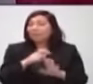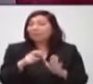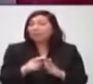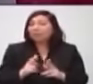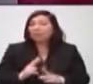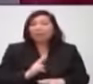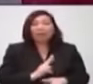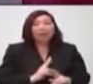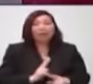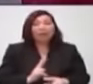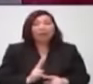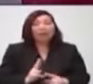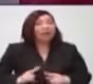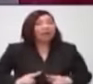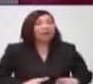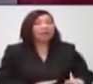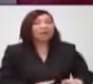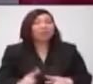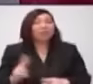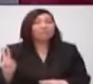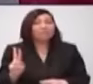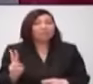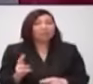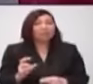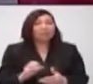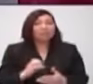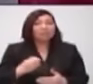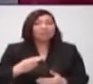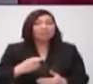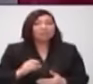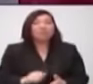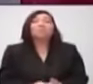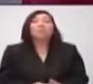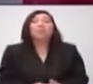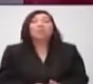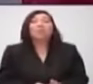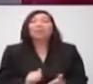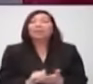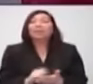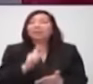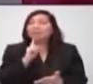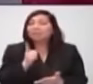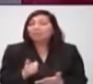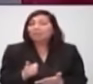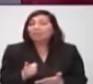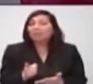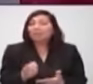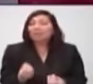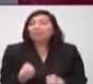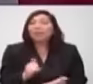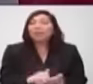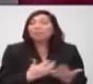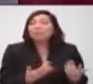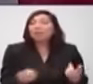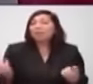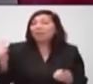Río Verde, incluyendo el apoyo a los shipibos conibos, coniaguas, que están previsto y que esperan